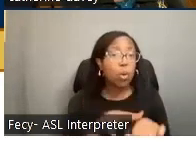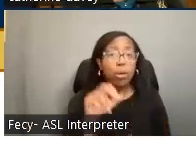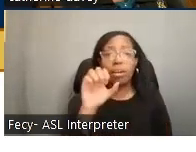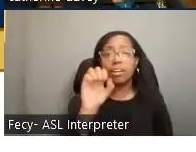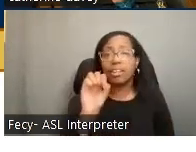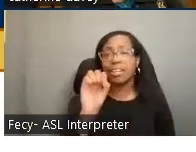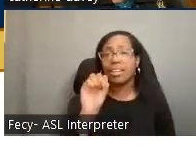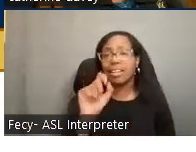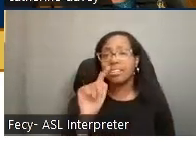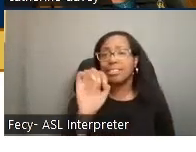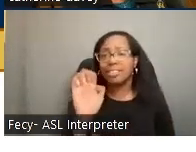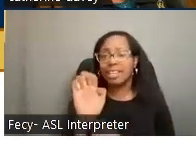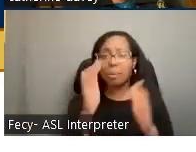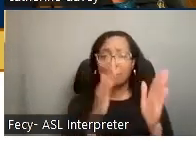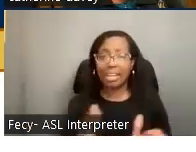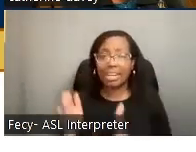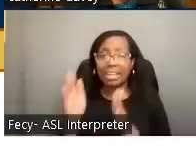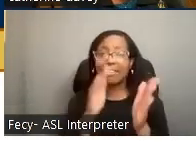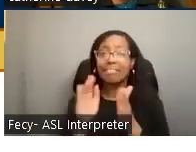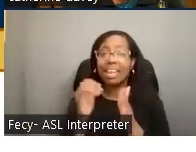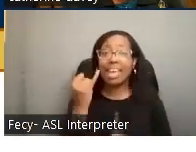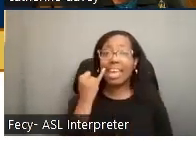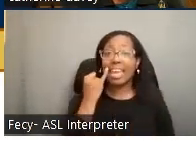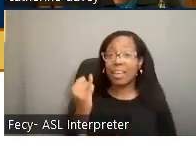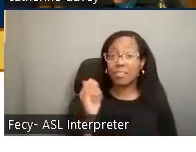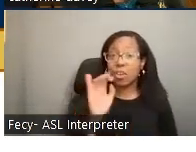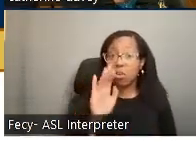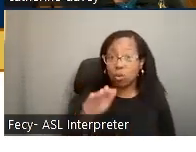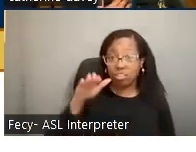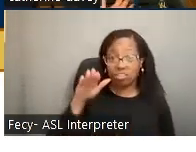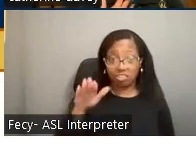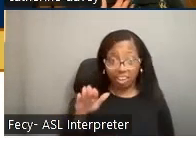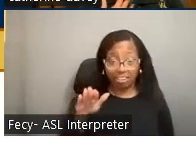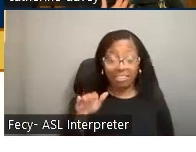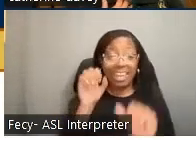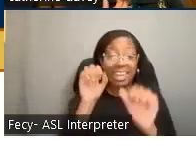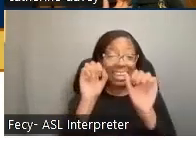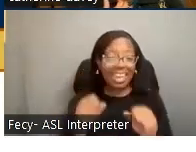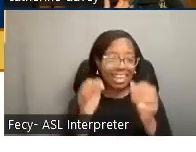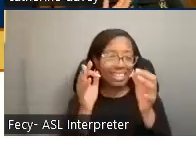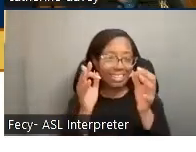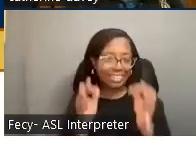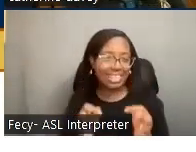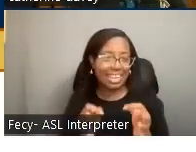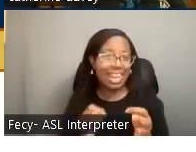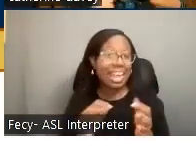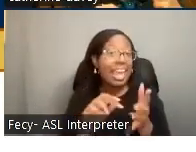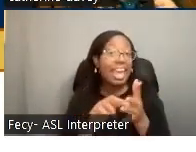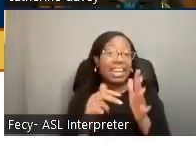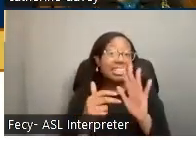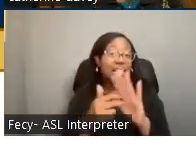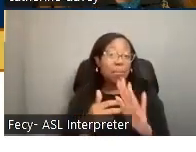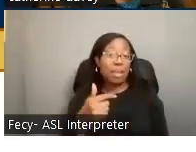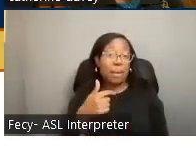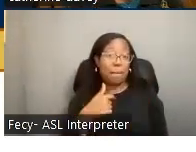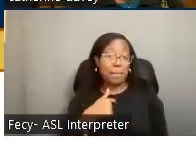que long en as May can cualquier make her own patrimonio, decisions, she can, and planificación she de patrimonio, does. que siempre y This cuando does May not pueda give tomar sus me the propias decisiones, ability ella to toma las take decisiones,